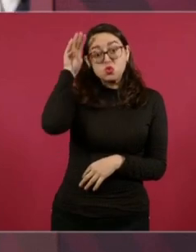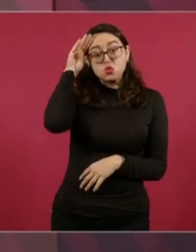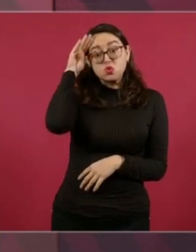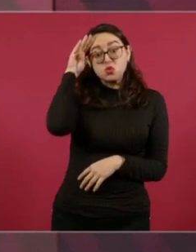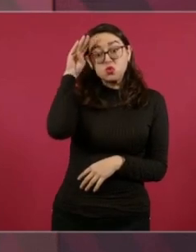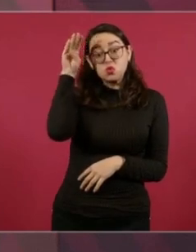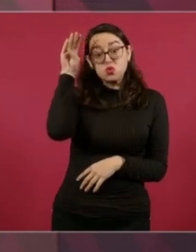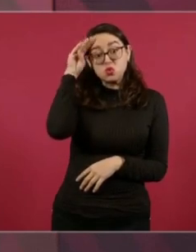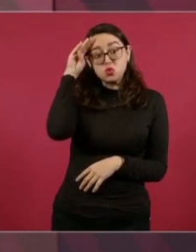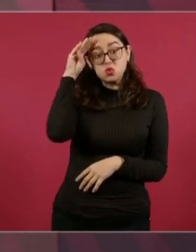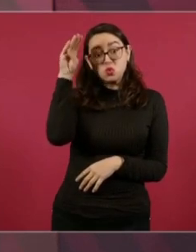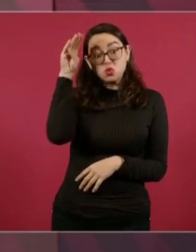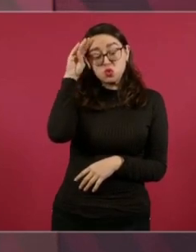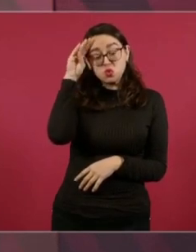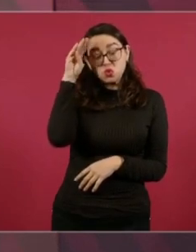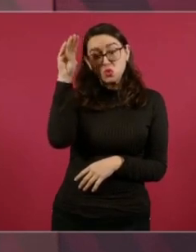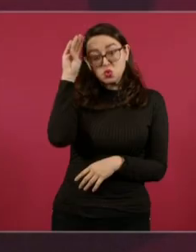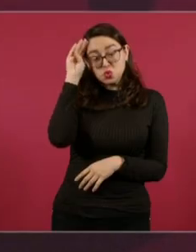Tal persona